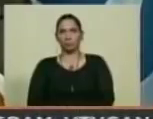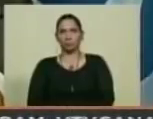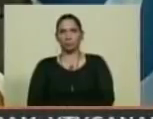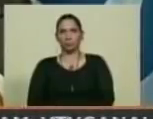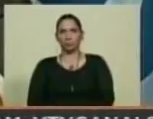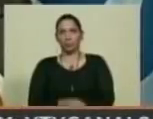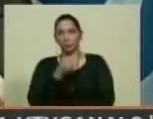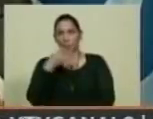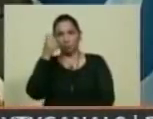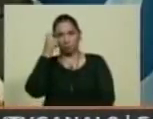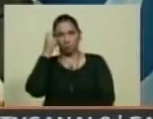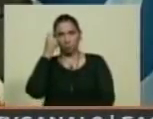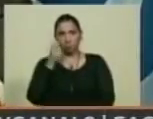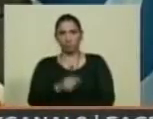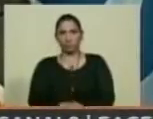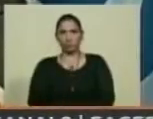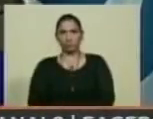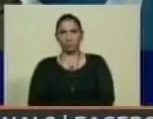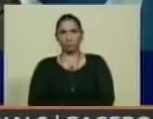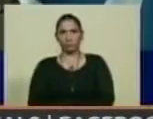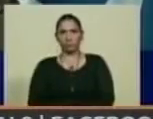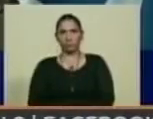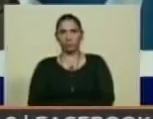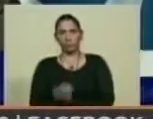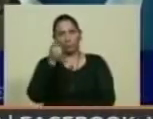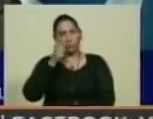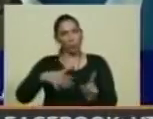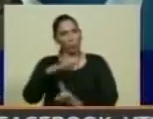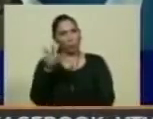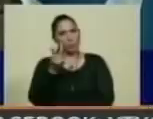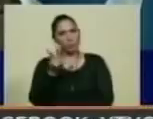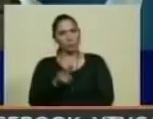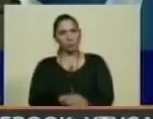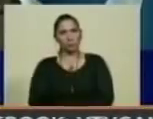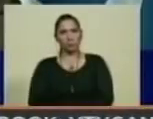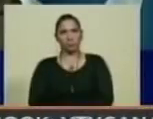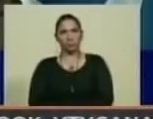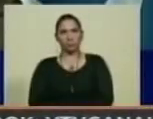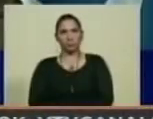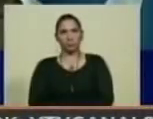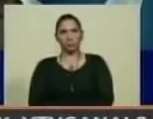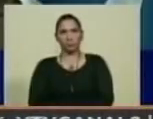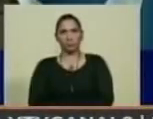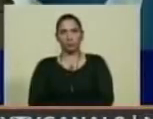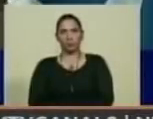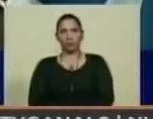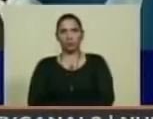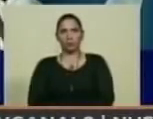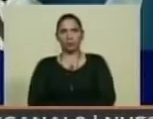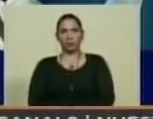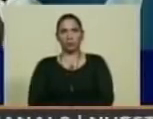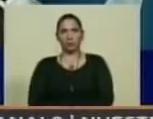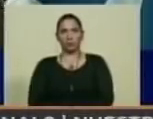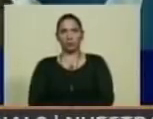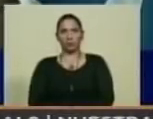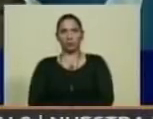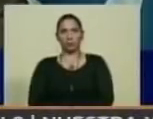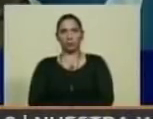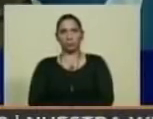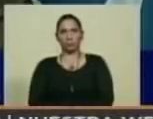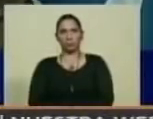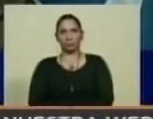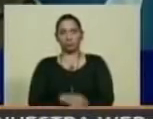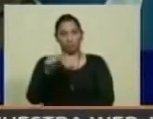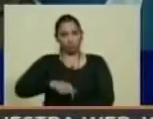Muy buenos días, pueblo de Venezuela. Como Fiscal General de la República, el día de